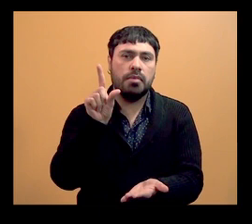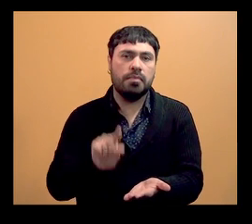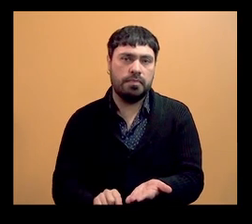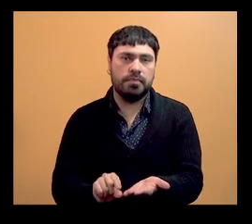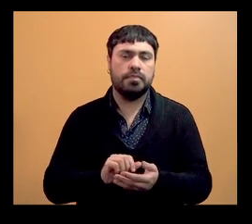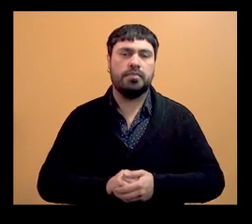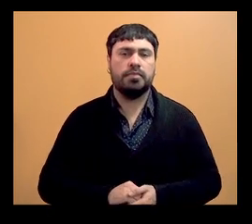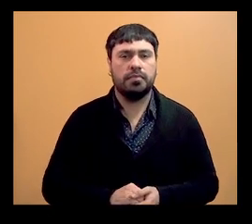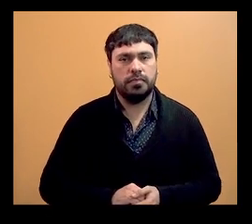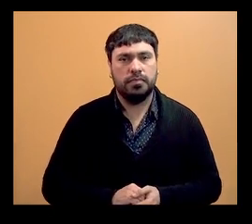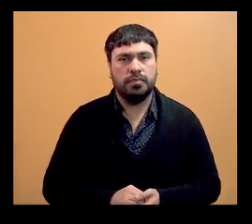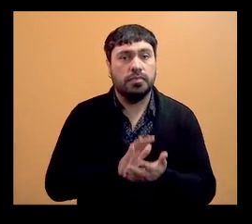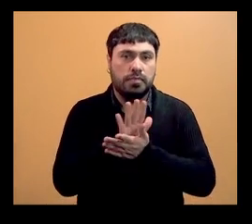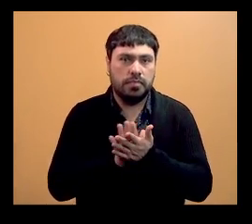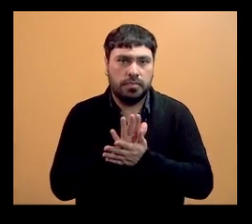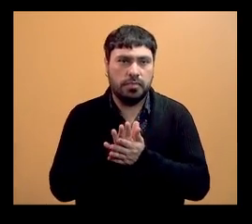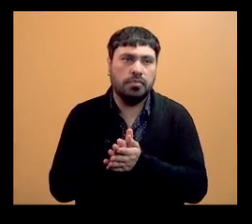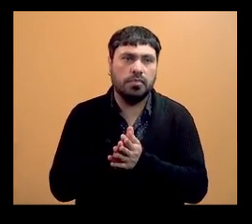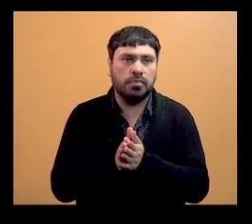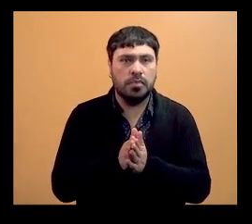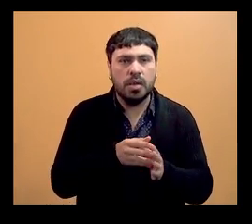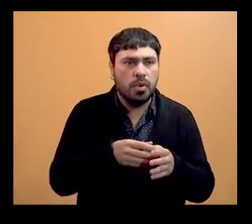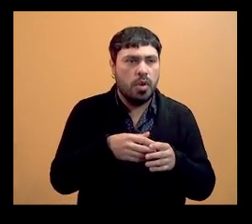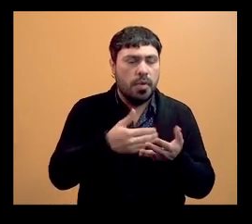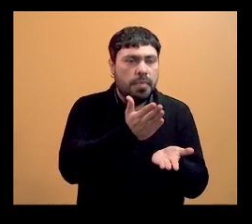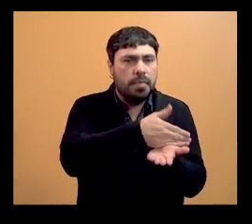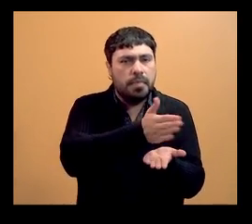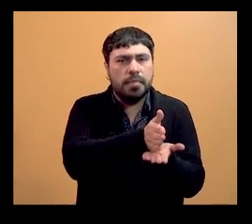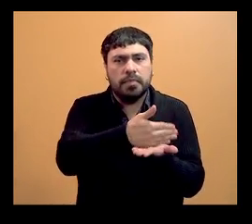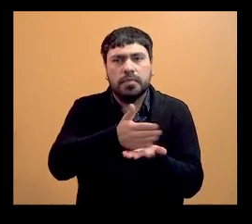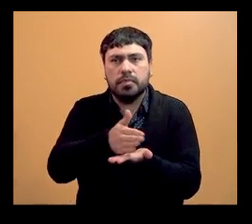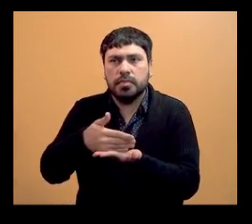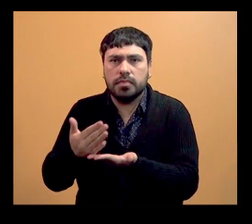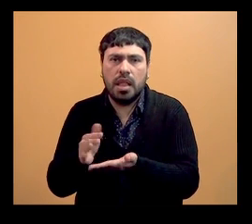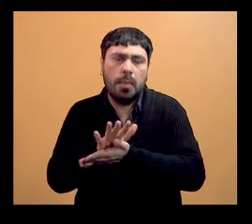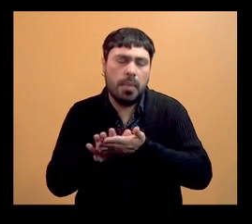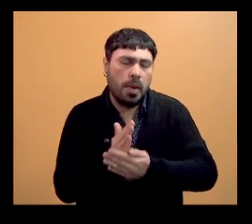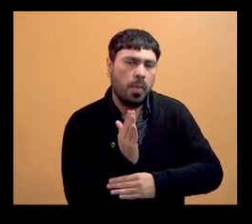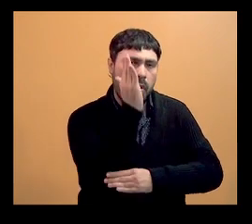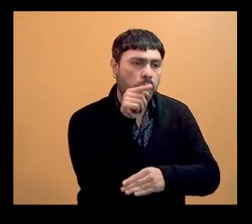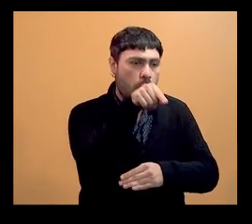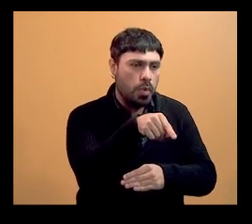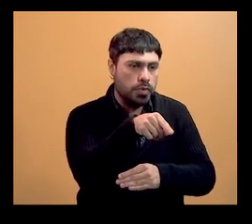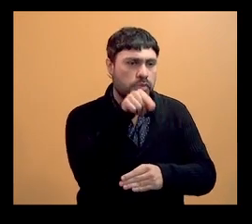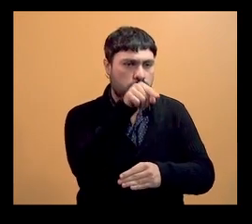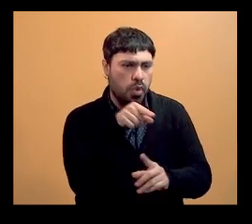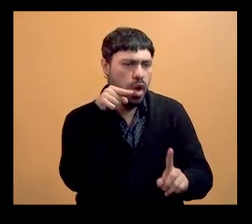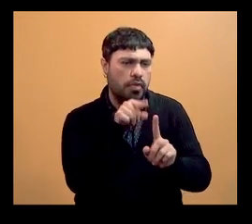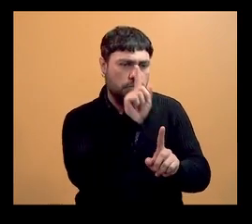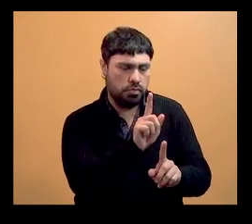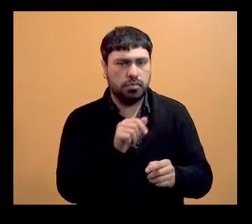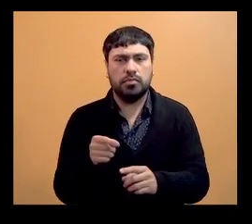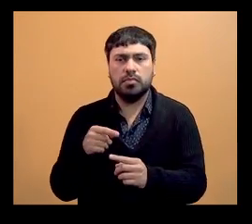para ciertos tipos de carga, lo que hace que sea mucho más fácil acceder a ellos. Lo que se viene, hay nuevos